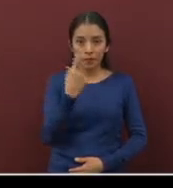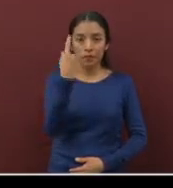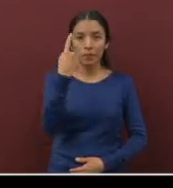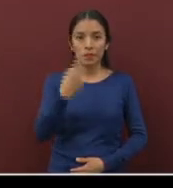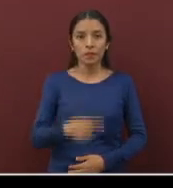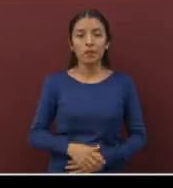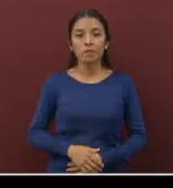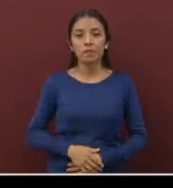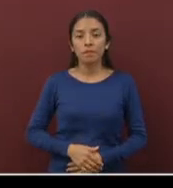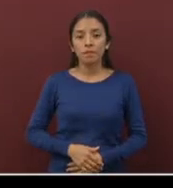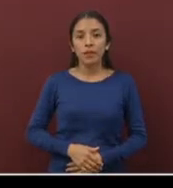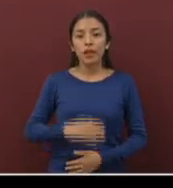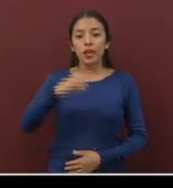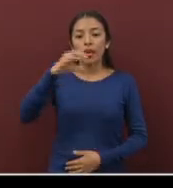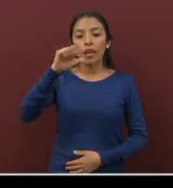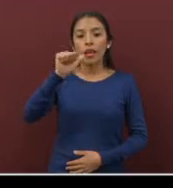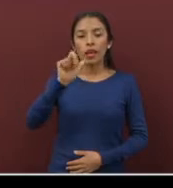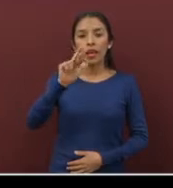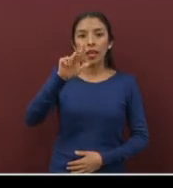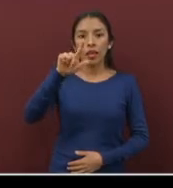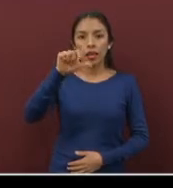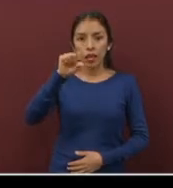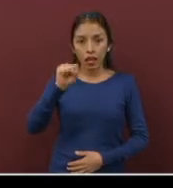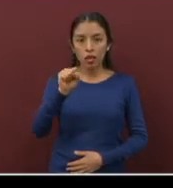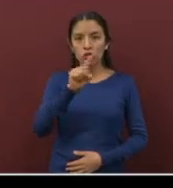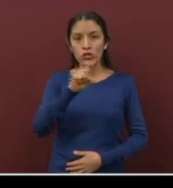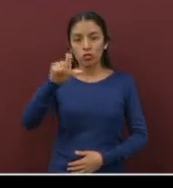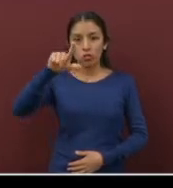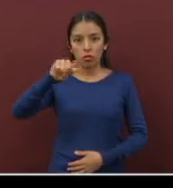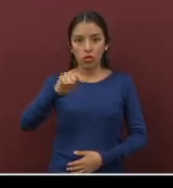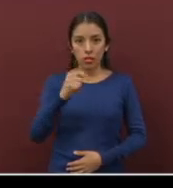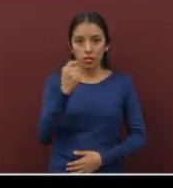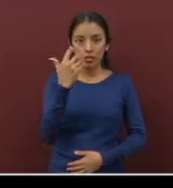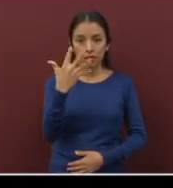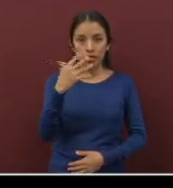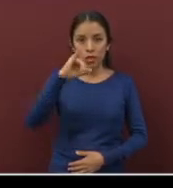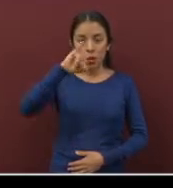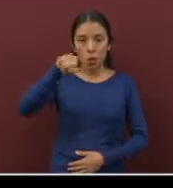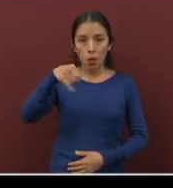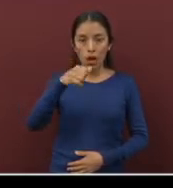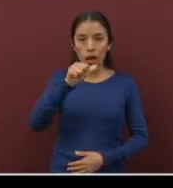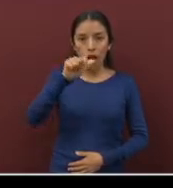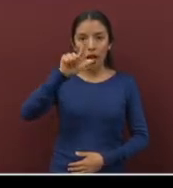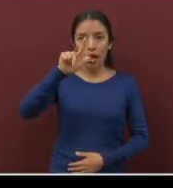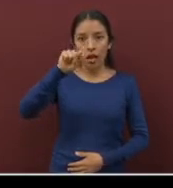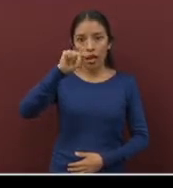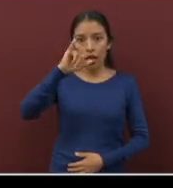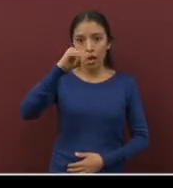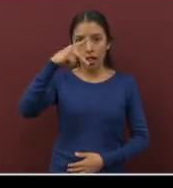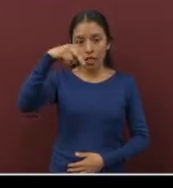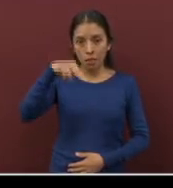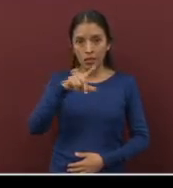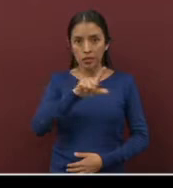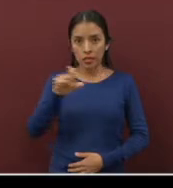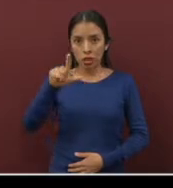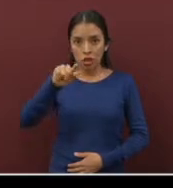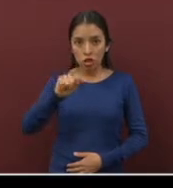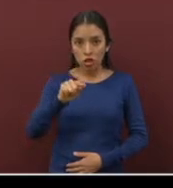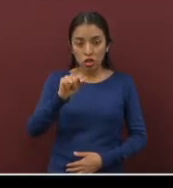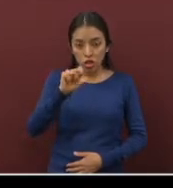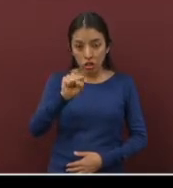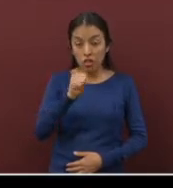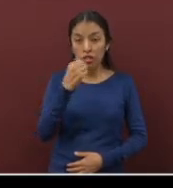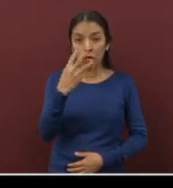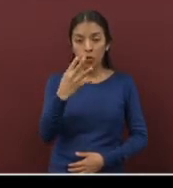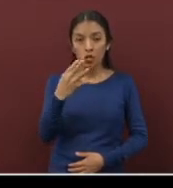ahora carlos a carrillo 175 jáltipan con 164 aunque le